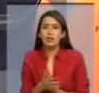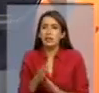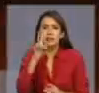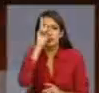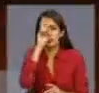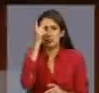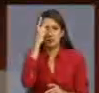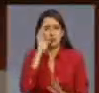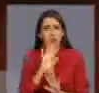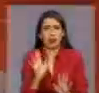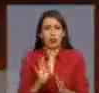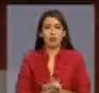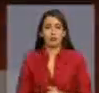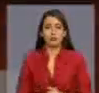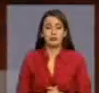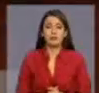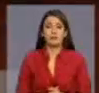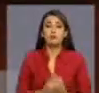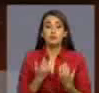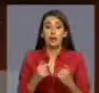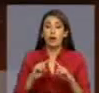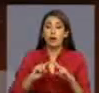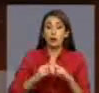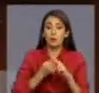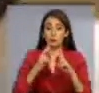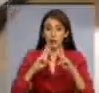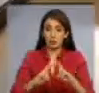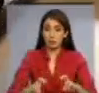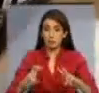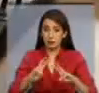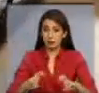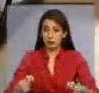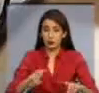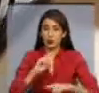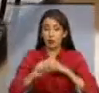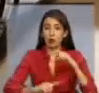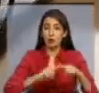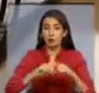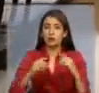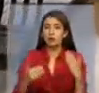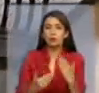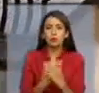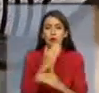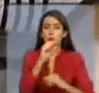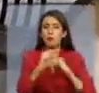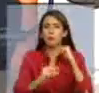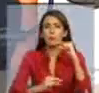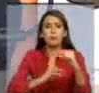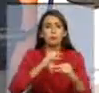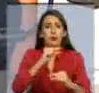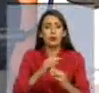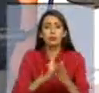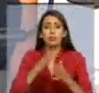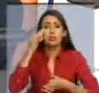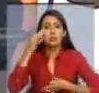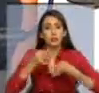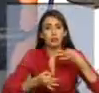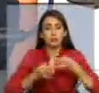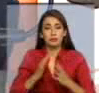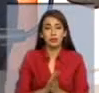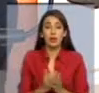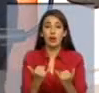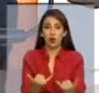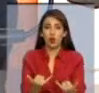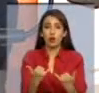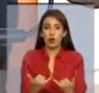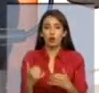equivocados. Y es a partir de esta investigación de un delito medio que se abrieron nuevos procesos, así lo detalló el fiscal Baca. Hoy tenemos